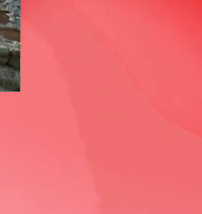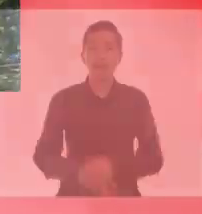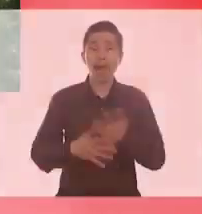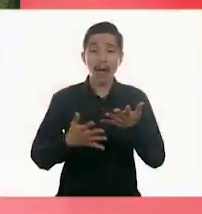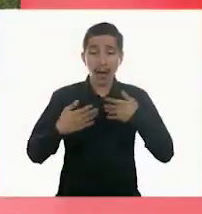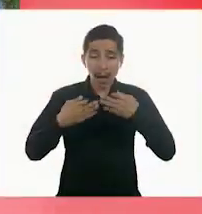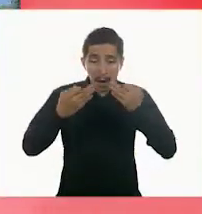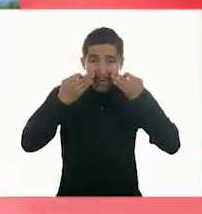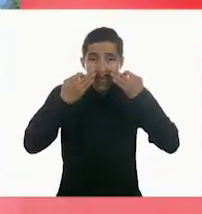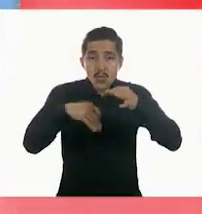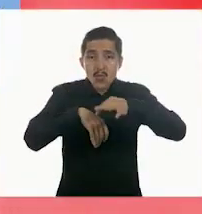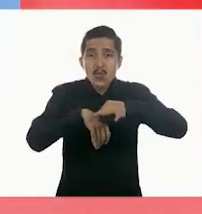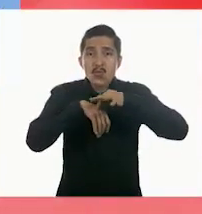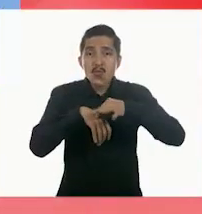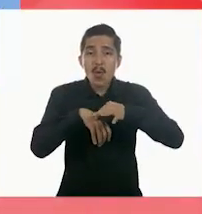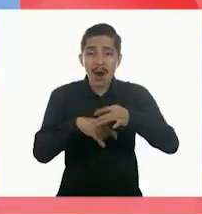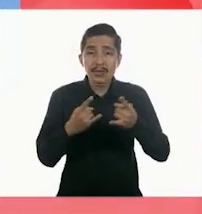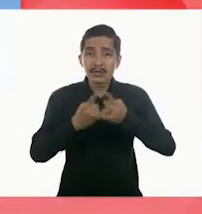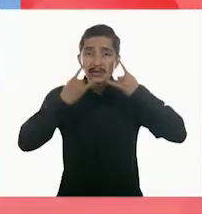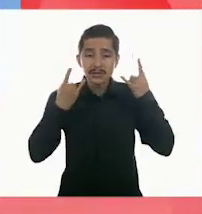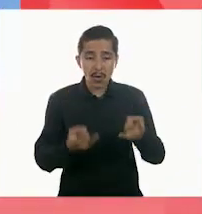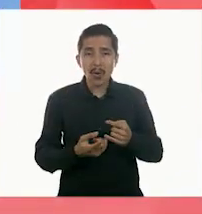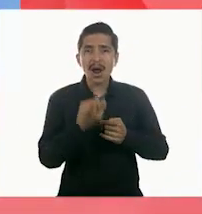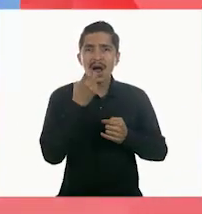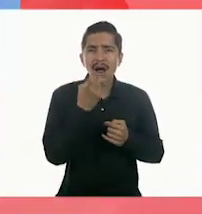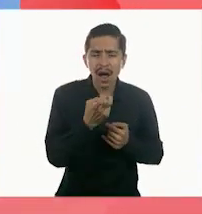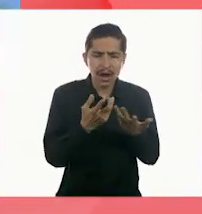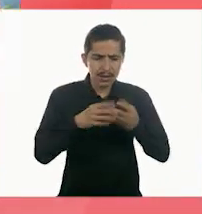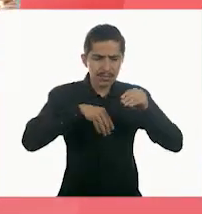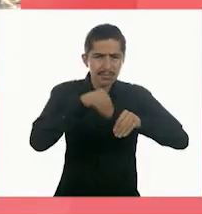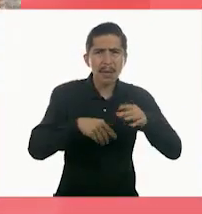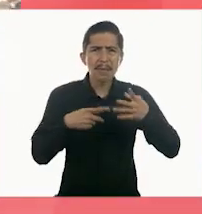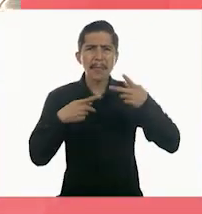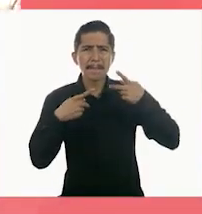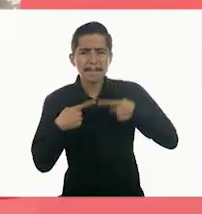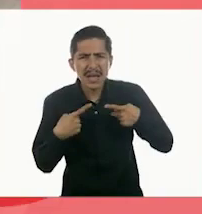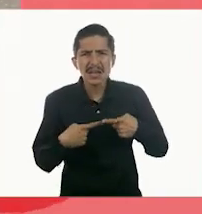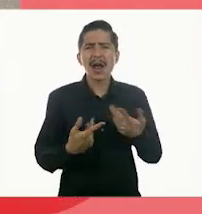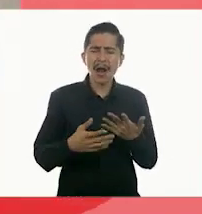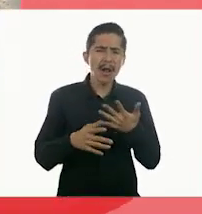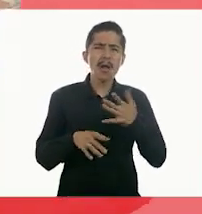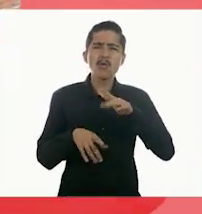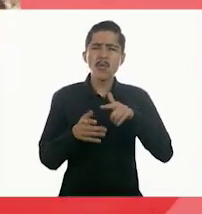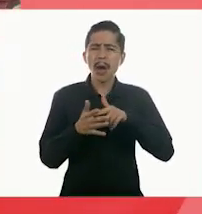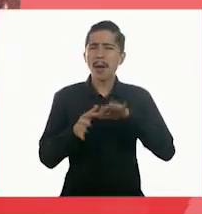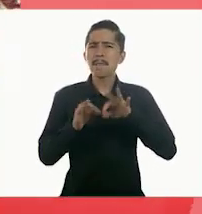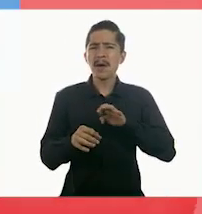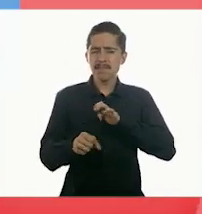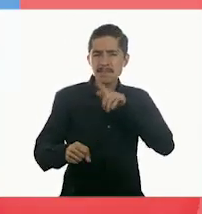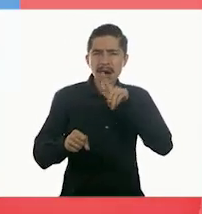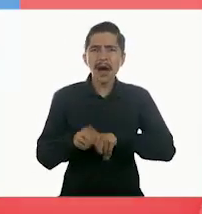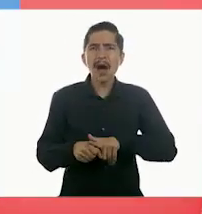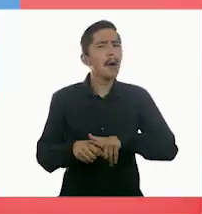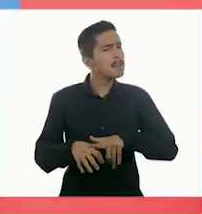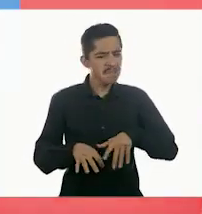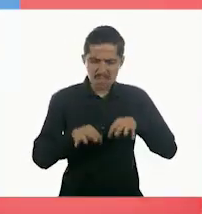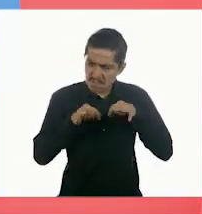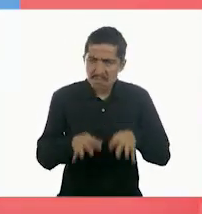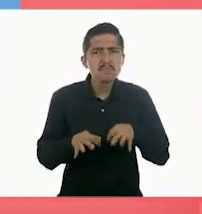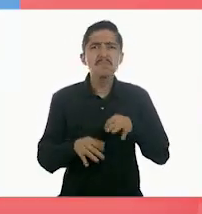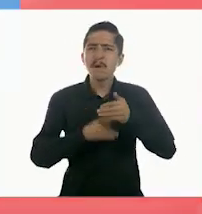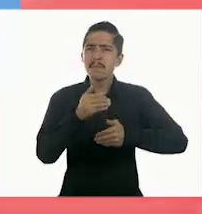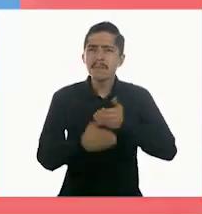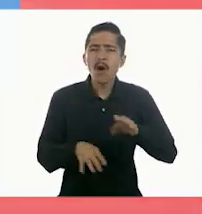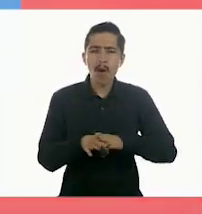Como testigo del devenir de la historia, sus hechos, su gente y momentos especiales, sigue firme, mirando